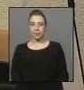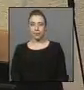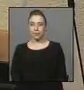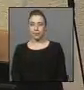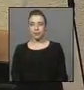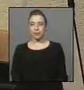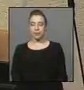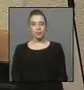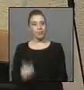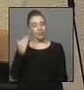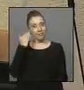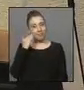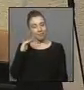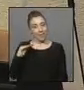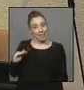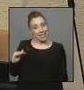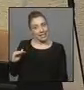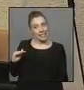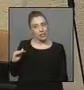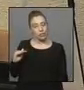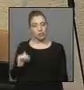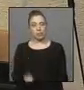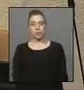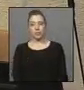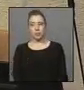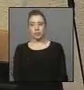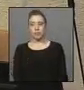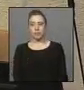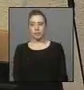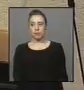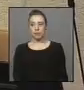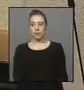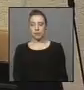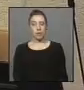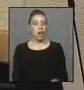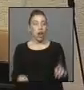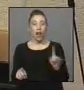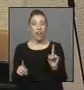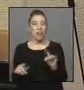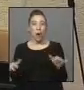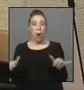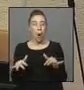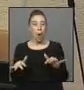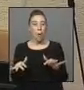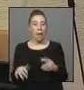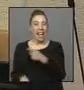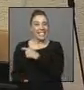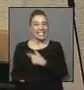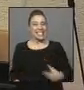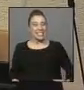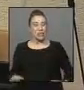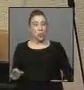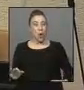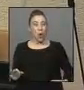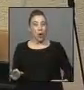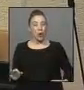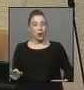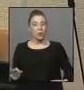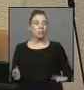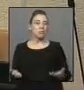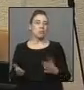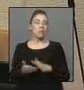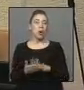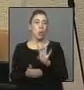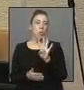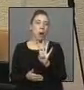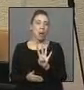Un niño que no ocupa cinturón de seguridad a los 4,